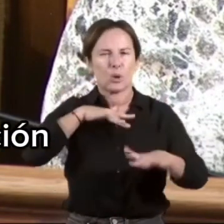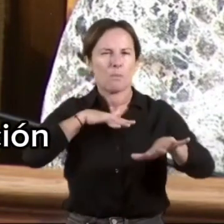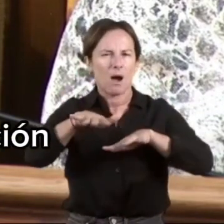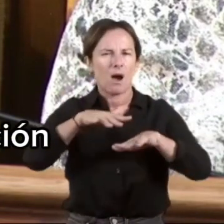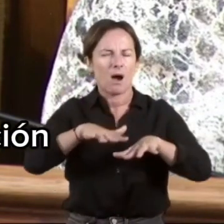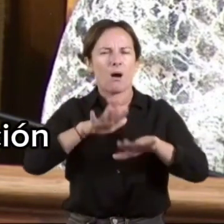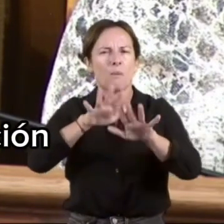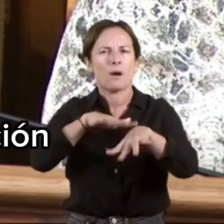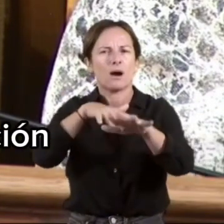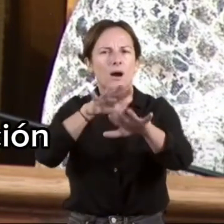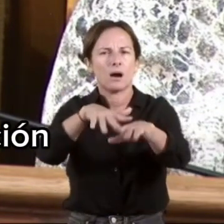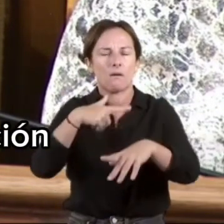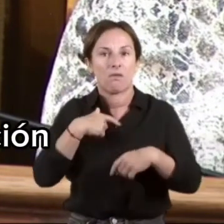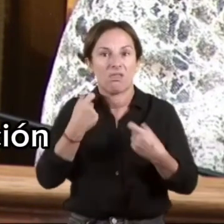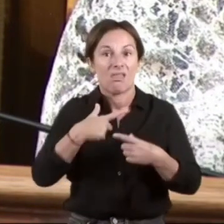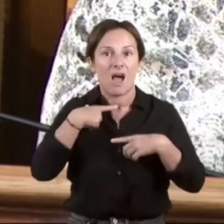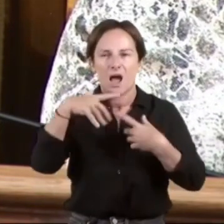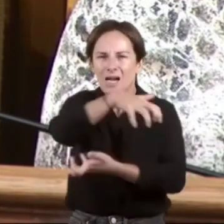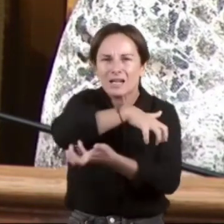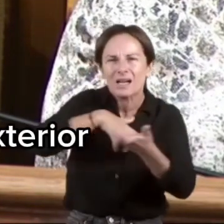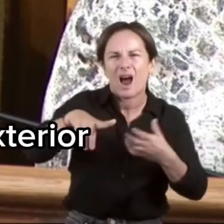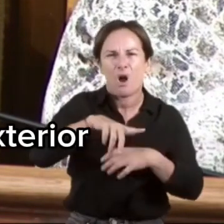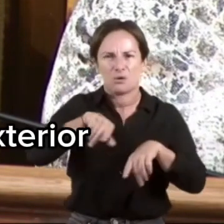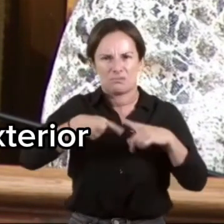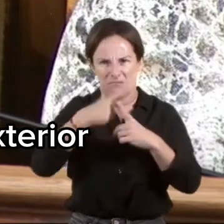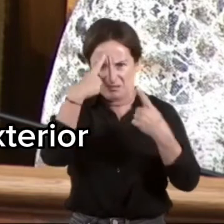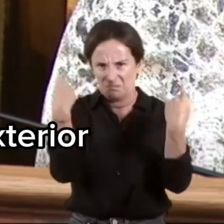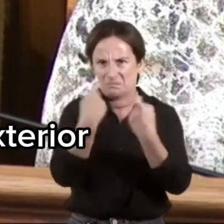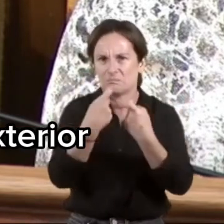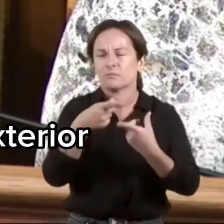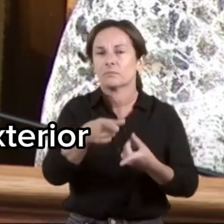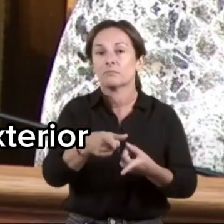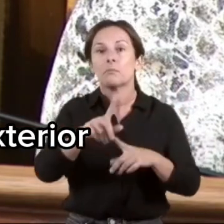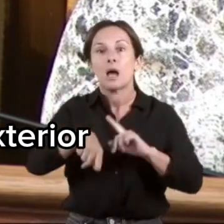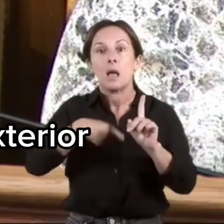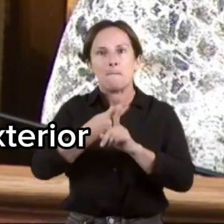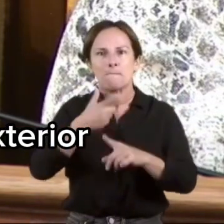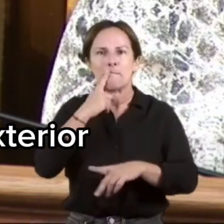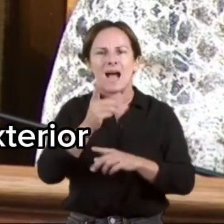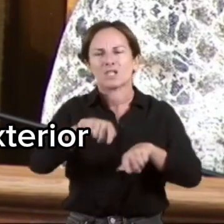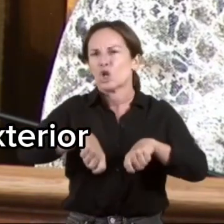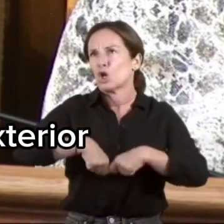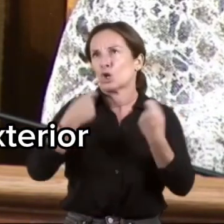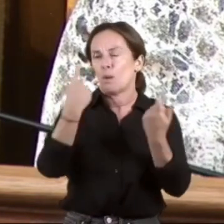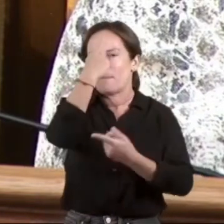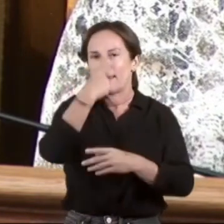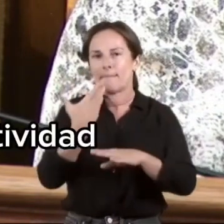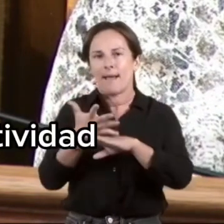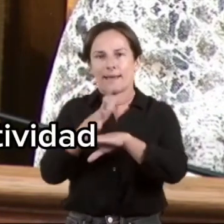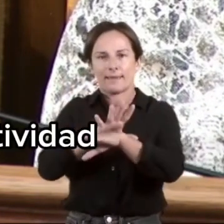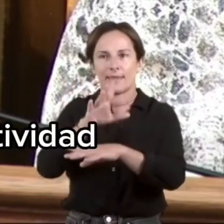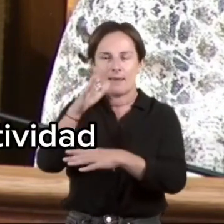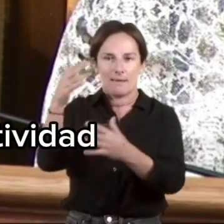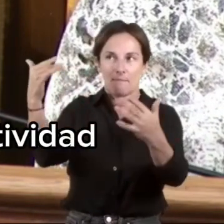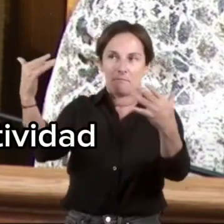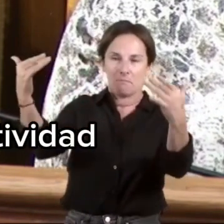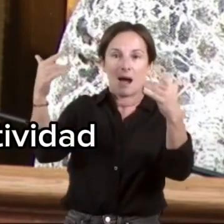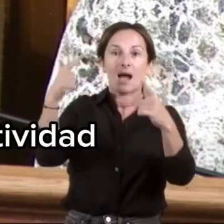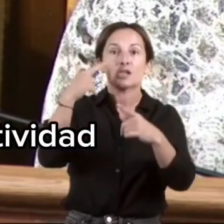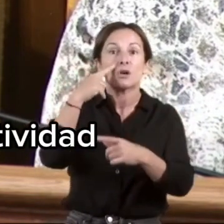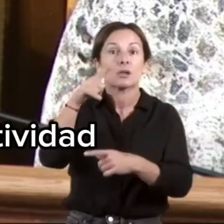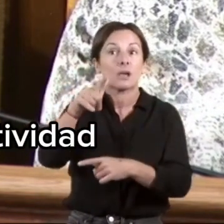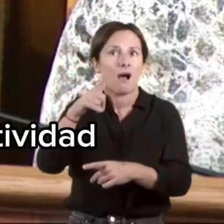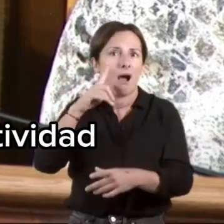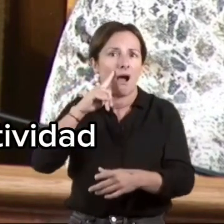generado caos y confrontación sino que han dañado la imagen de mayorca en el exterior perjudicando